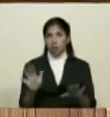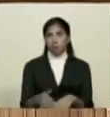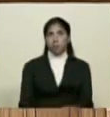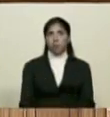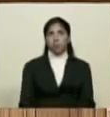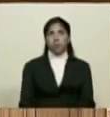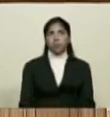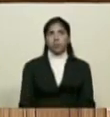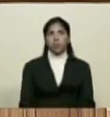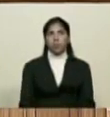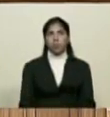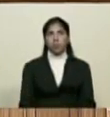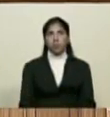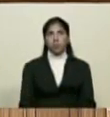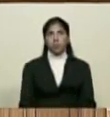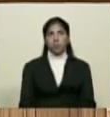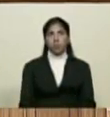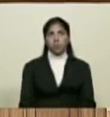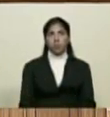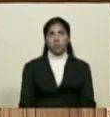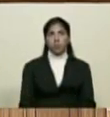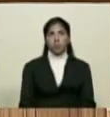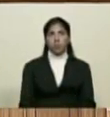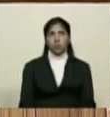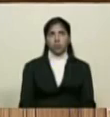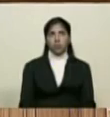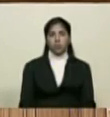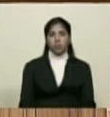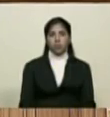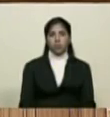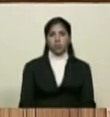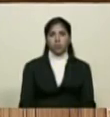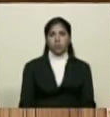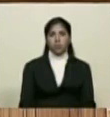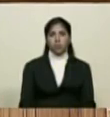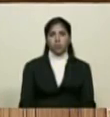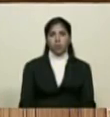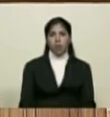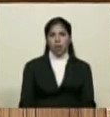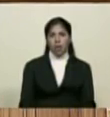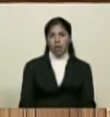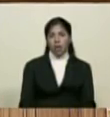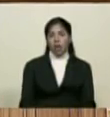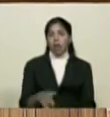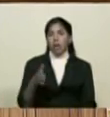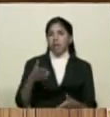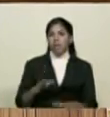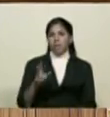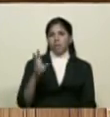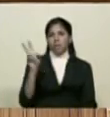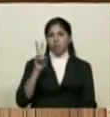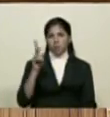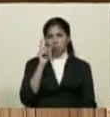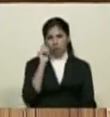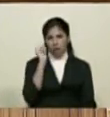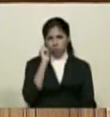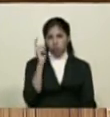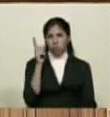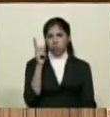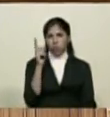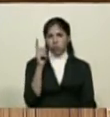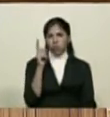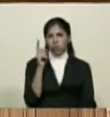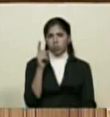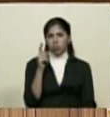insólito cómo estos venezolanos de mala voluntad practicaron delitos como el